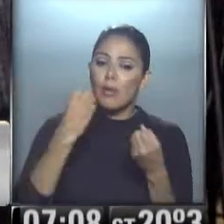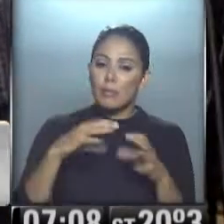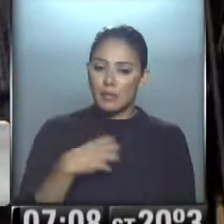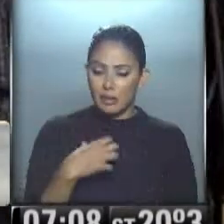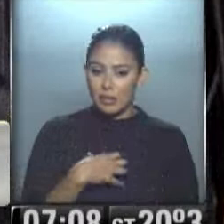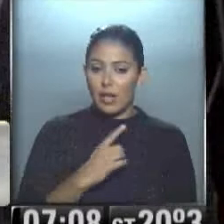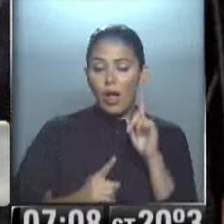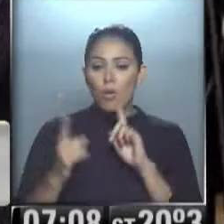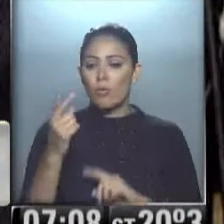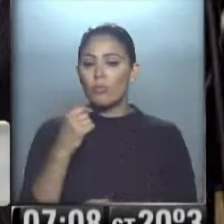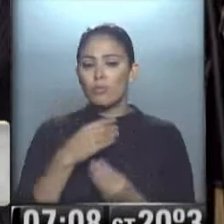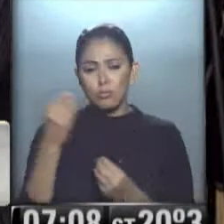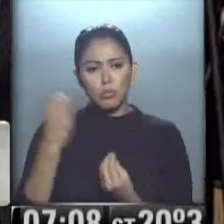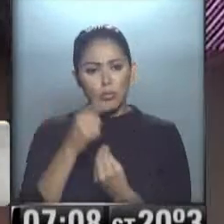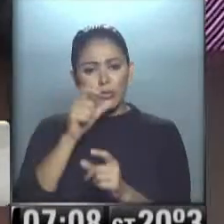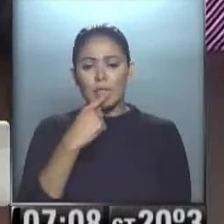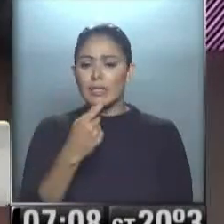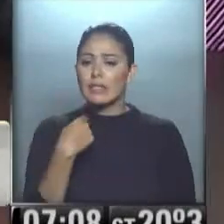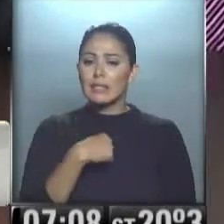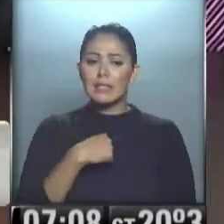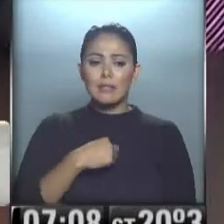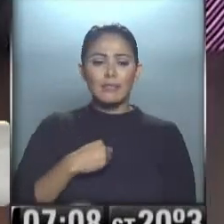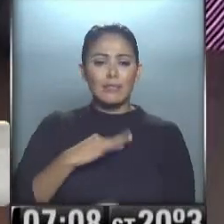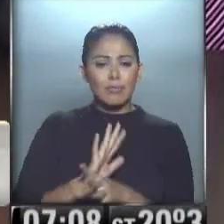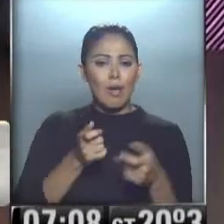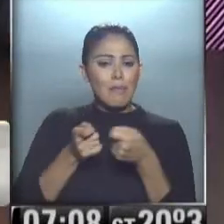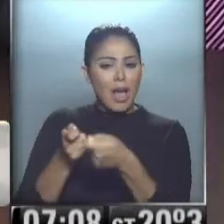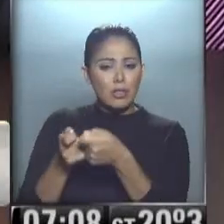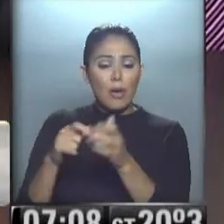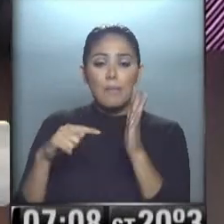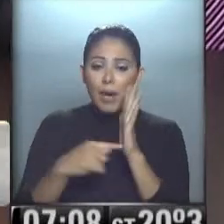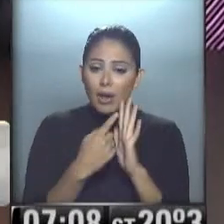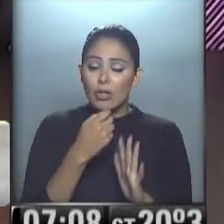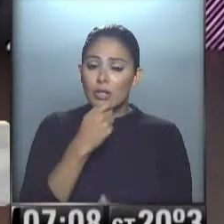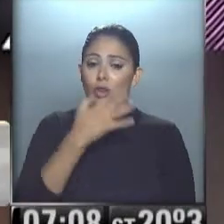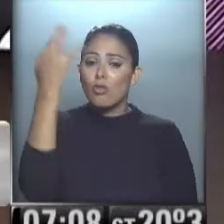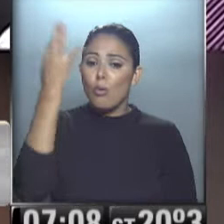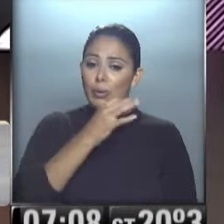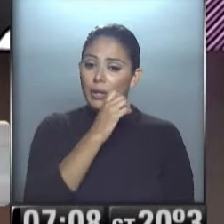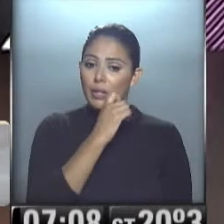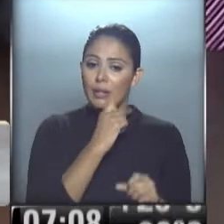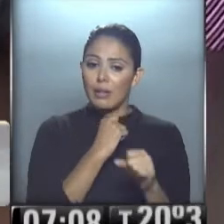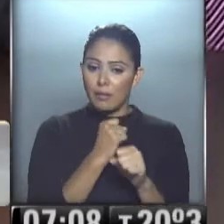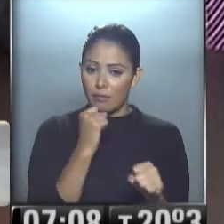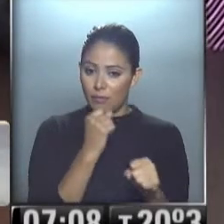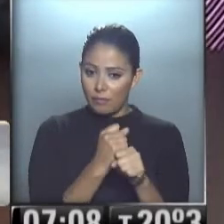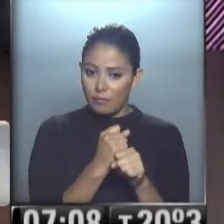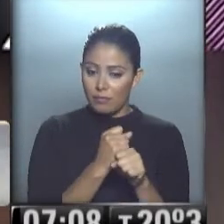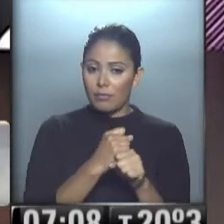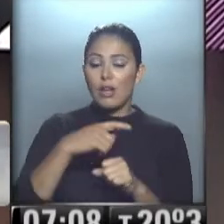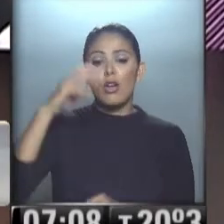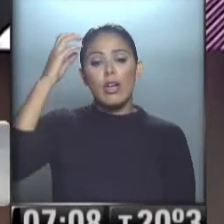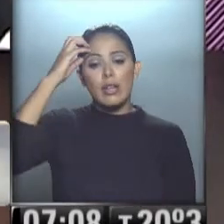que se sintieron presionados, pero insisto, en el cumplimiento de un oficio que libró un juzgado,